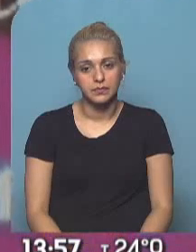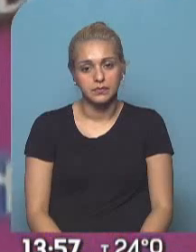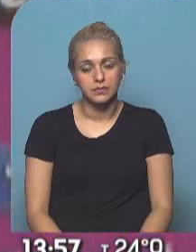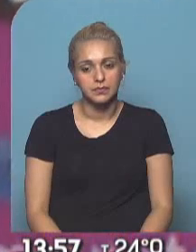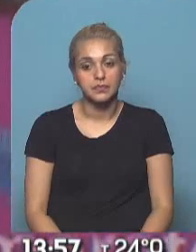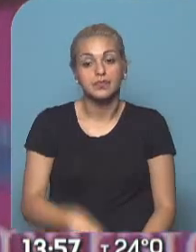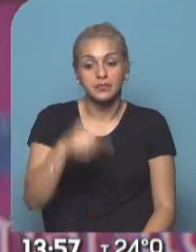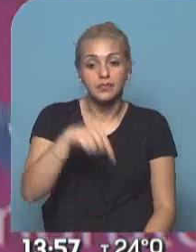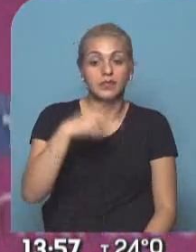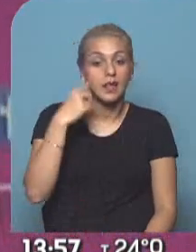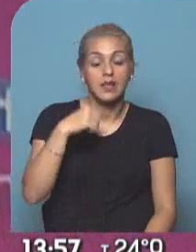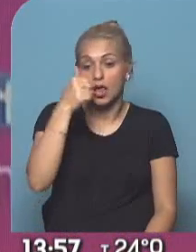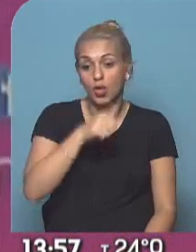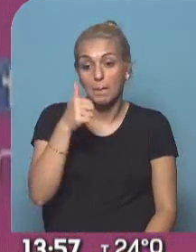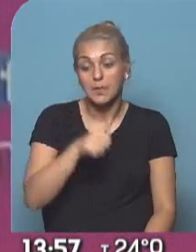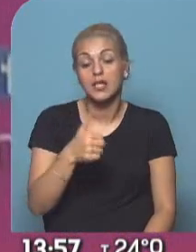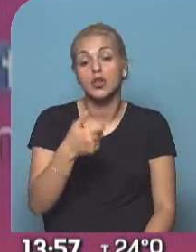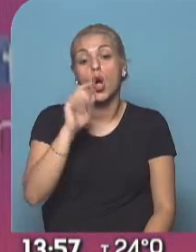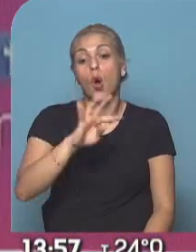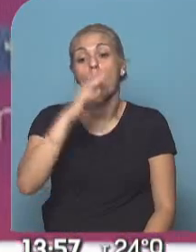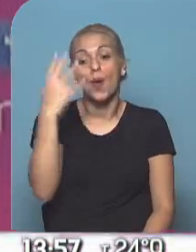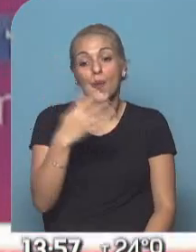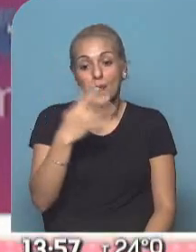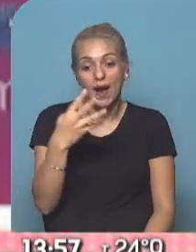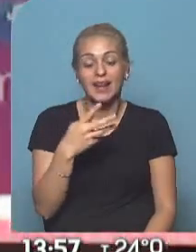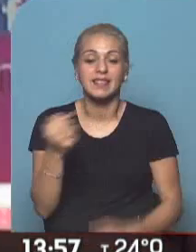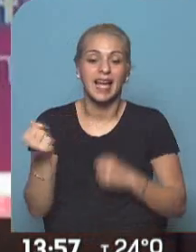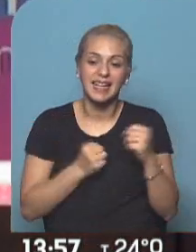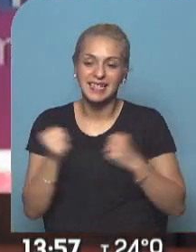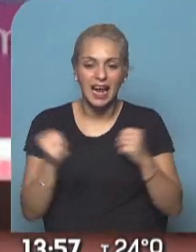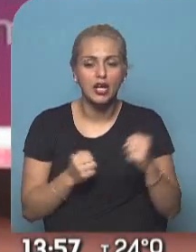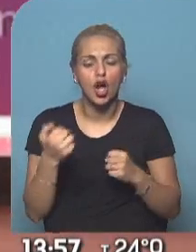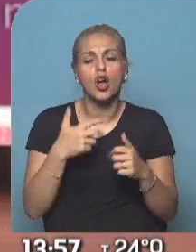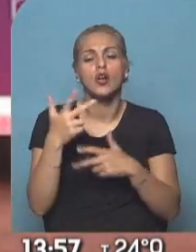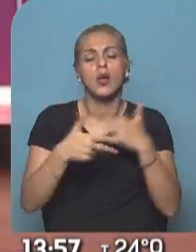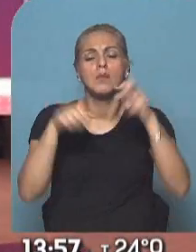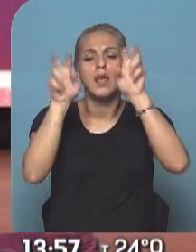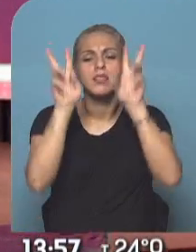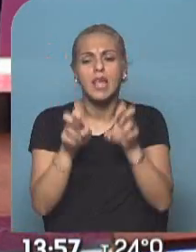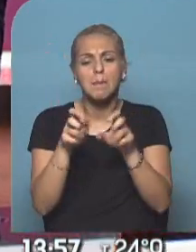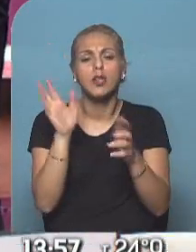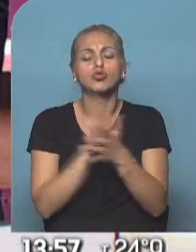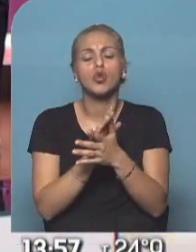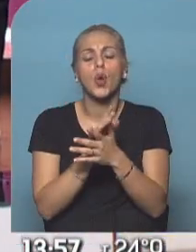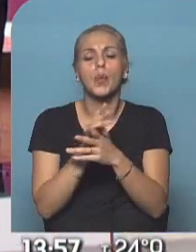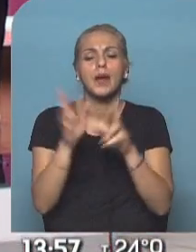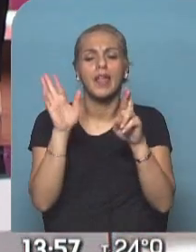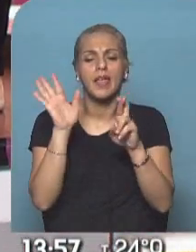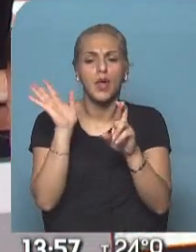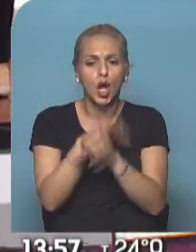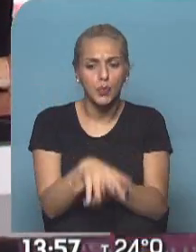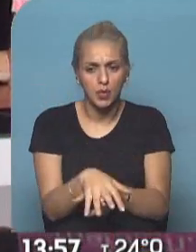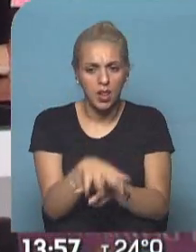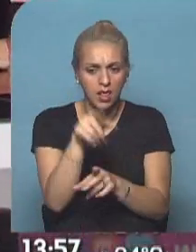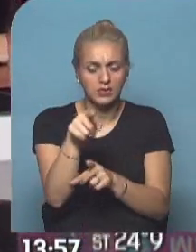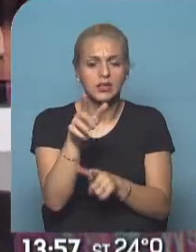este domingo se corre la cuarta edición de la maratón para concientizar sobre la violencia de género y justamente la